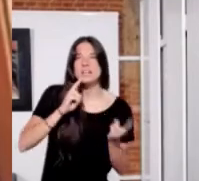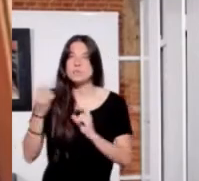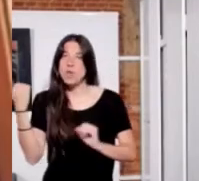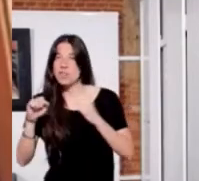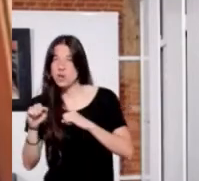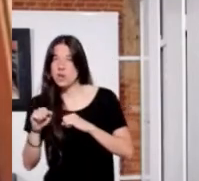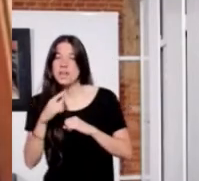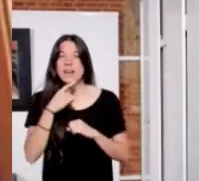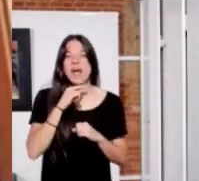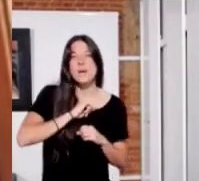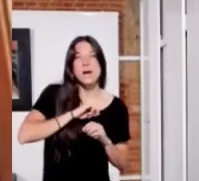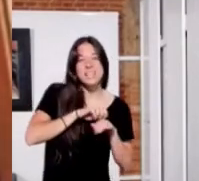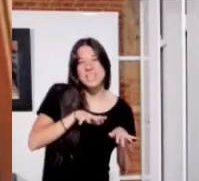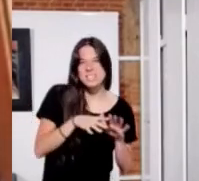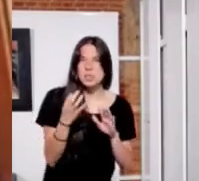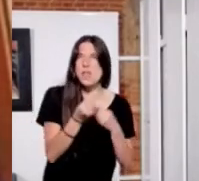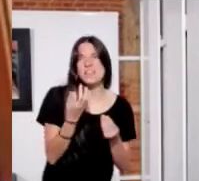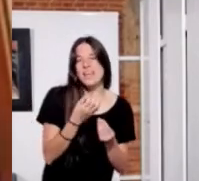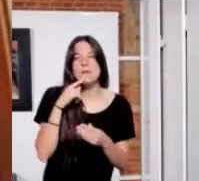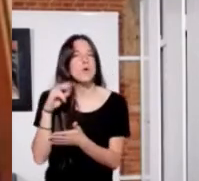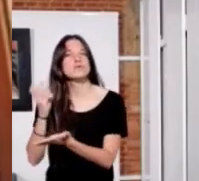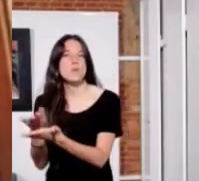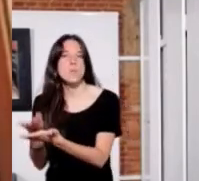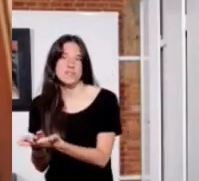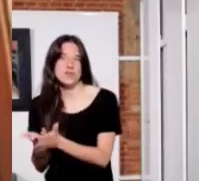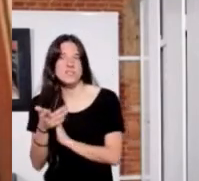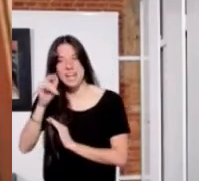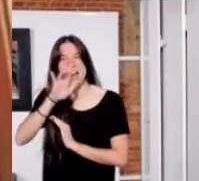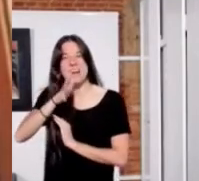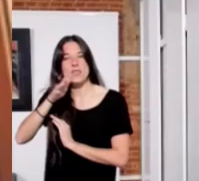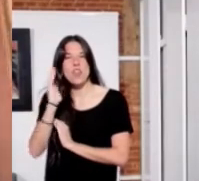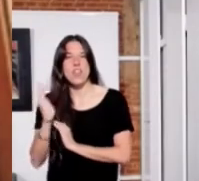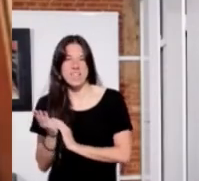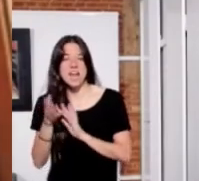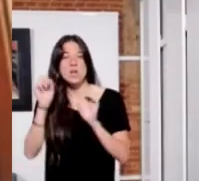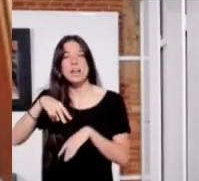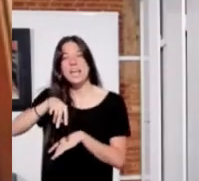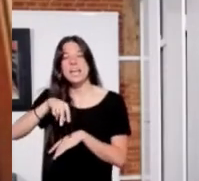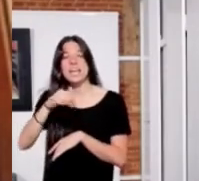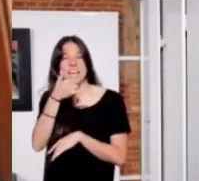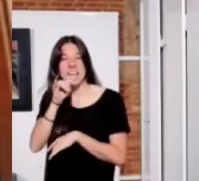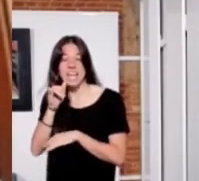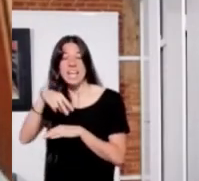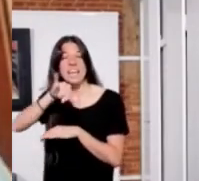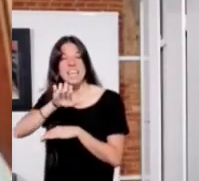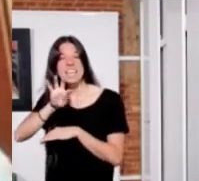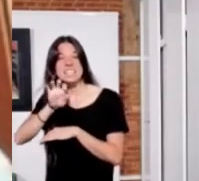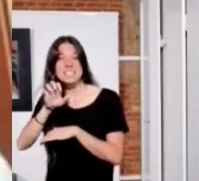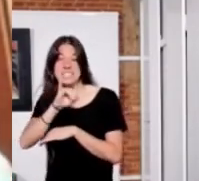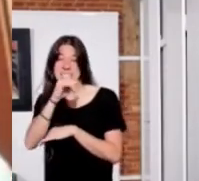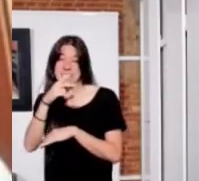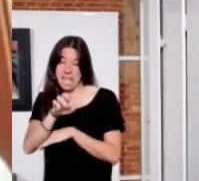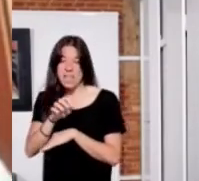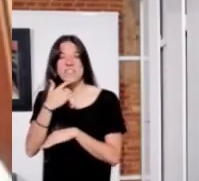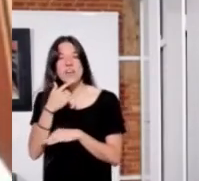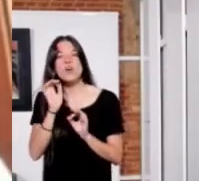argumento. Dame razones. Y como muy bien dijo Nietzsche en frase divulgada por Viktor Frankl en El hombre en busca de